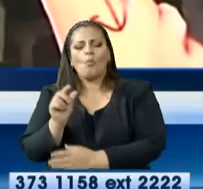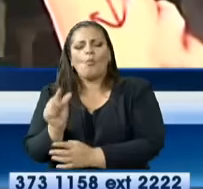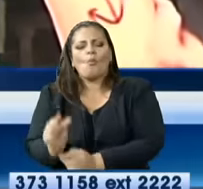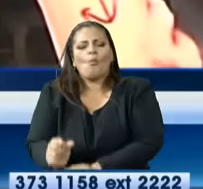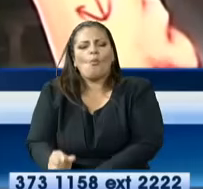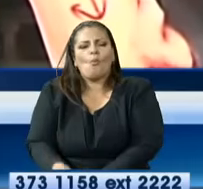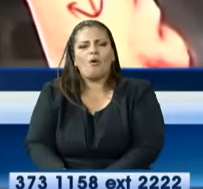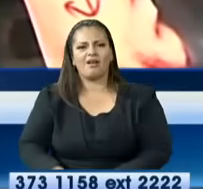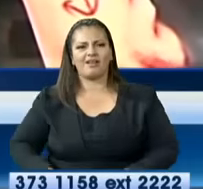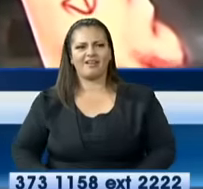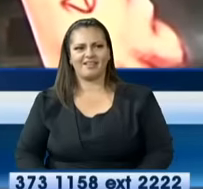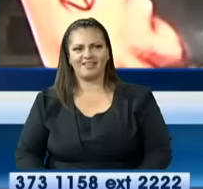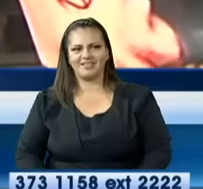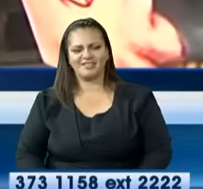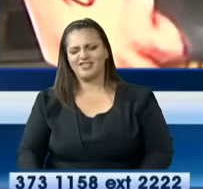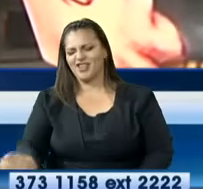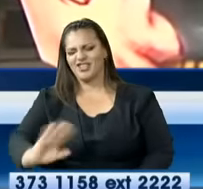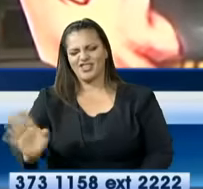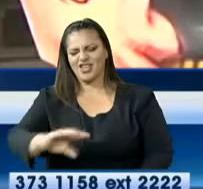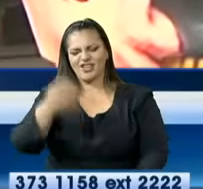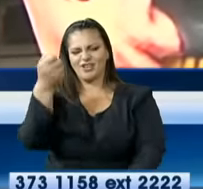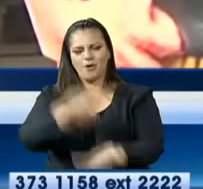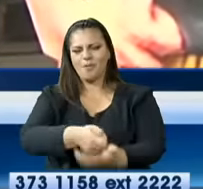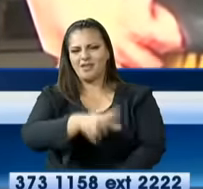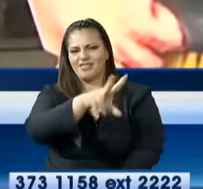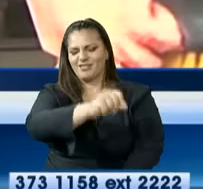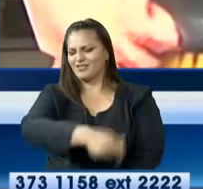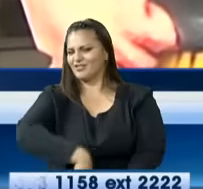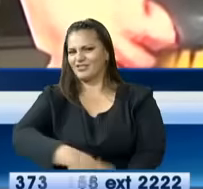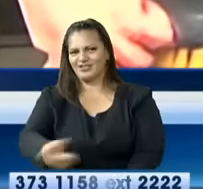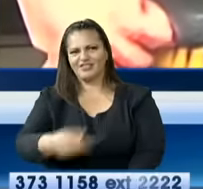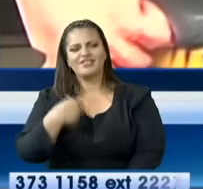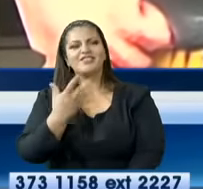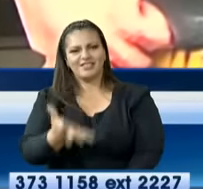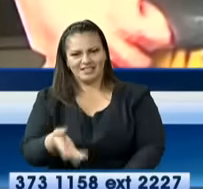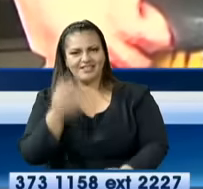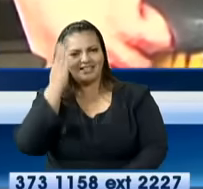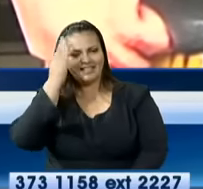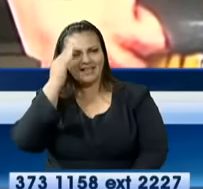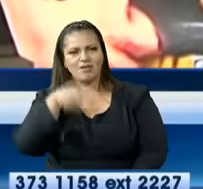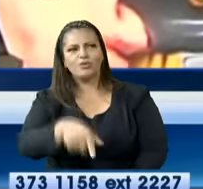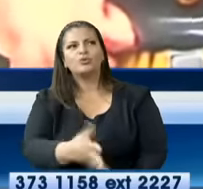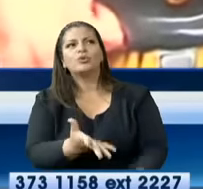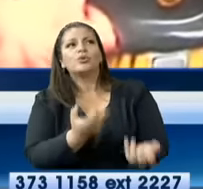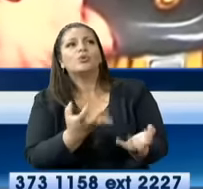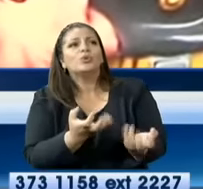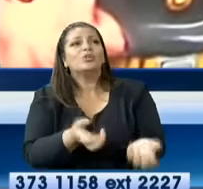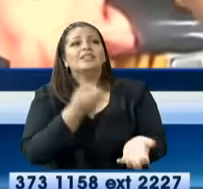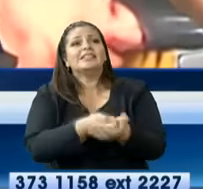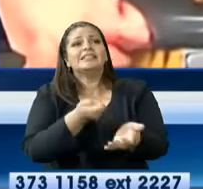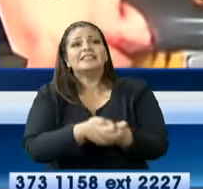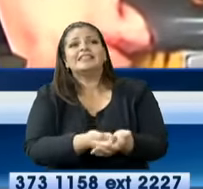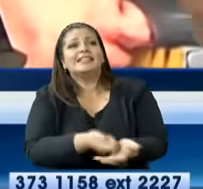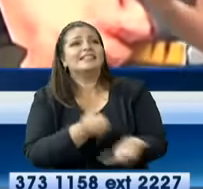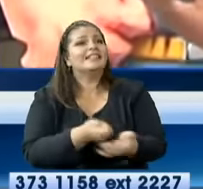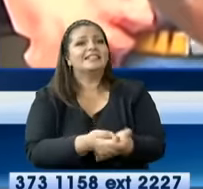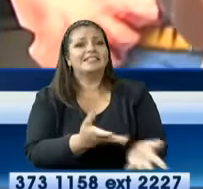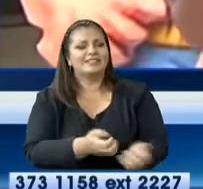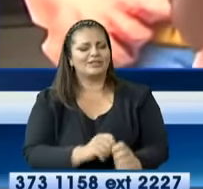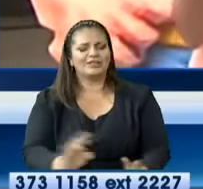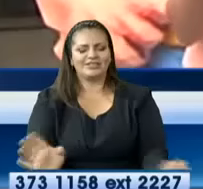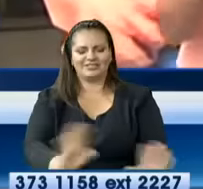Un pantalón. No, miren. No gaste por gusto su dinero. Yo sé que usted está loca por comprarlo. Pero no. Todos los